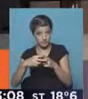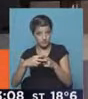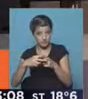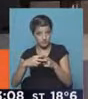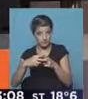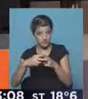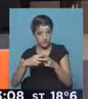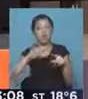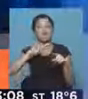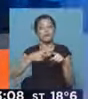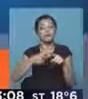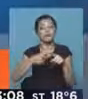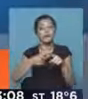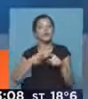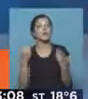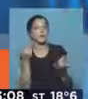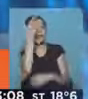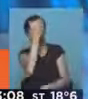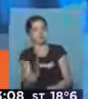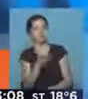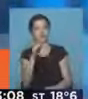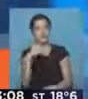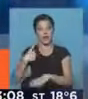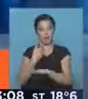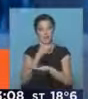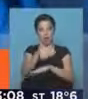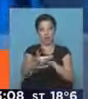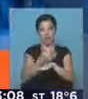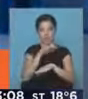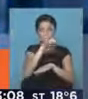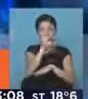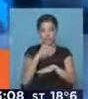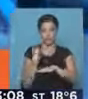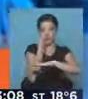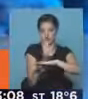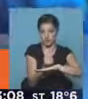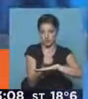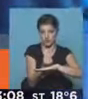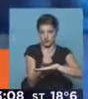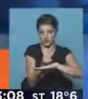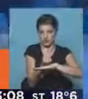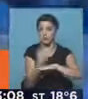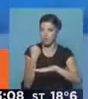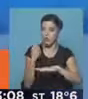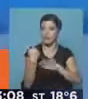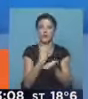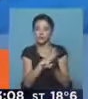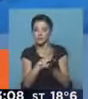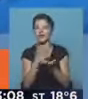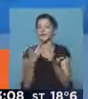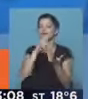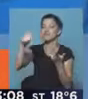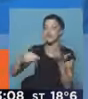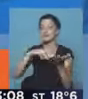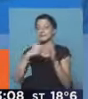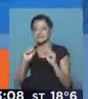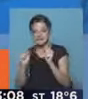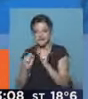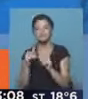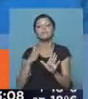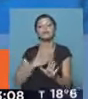que puede poner en jaque a quien está gobernando todo el tiempo. Eso genera mucha inestabilidad. Es uno de los problemas que creo tiene constitucionalmente